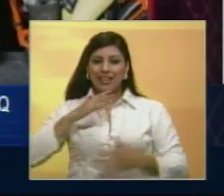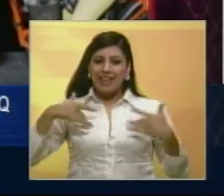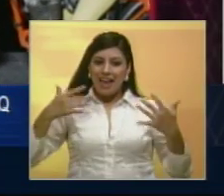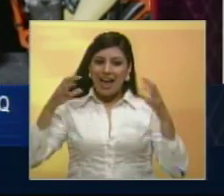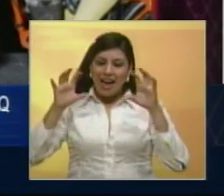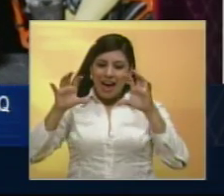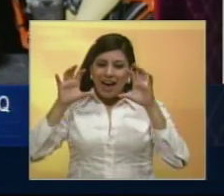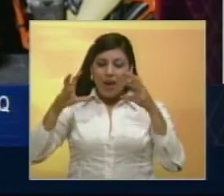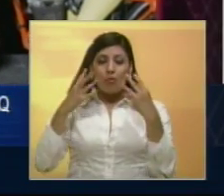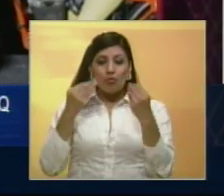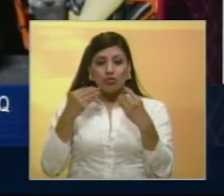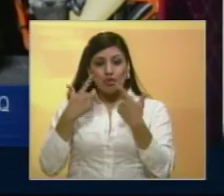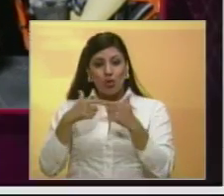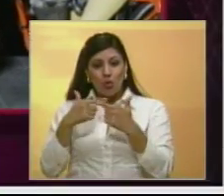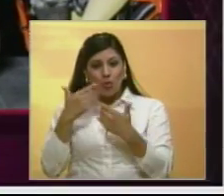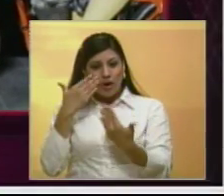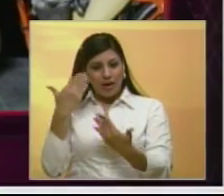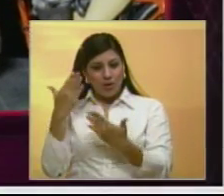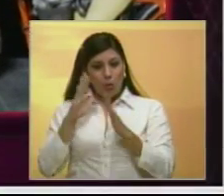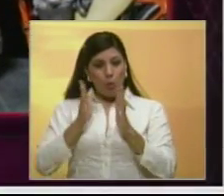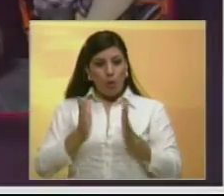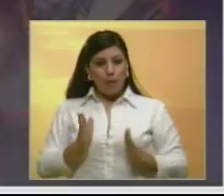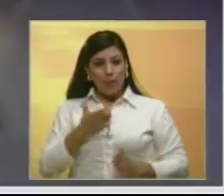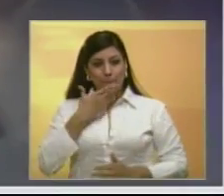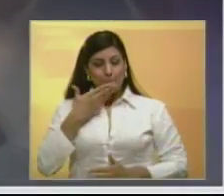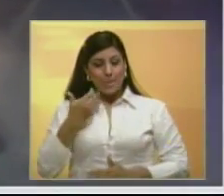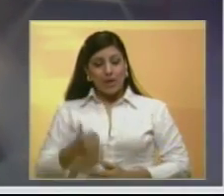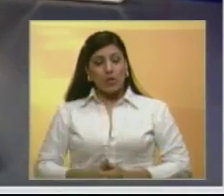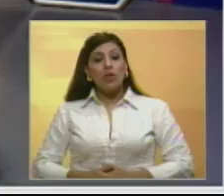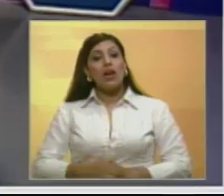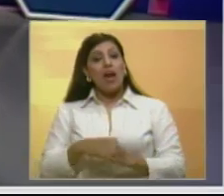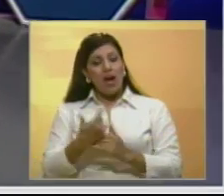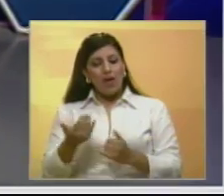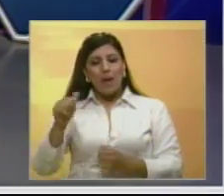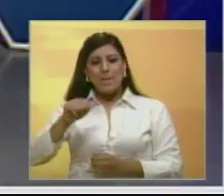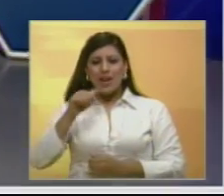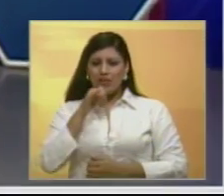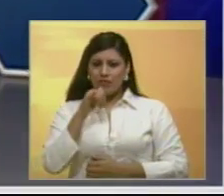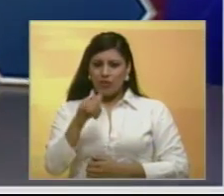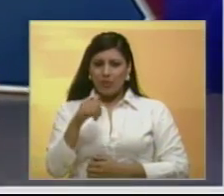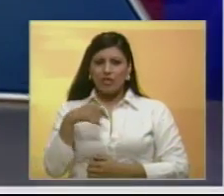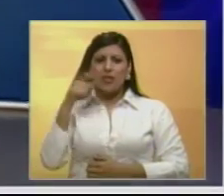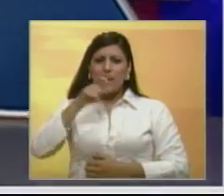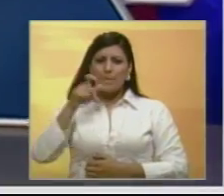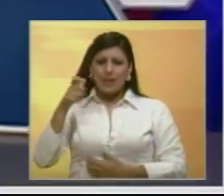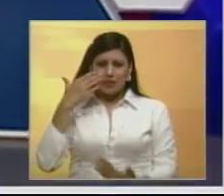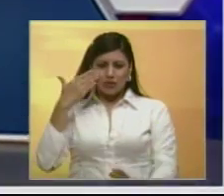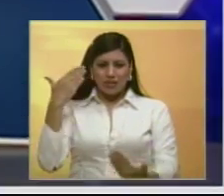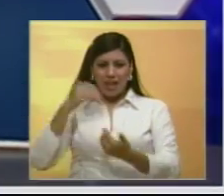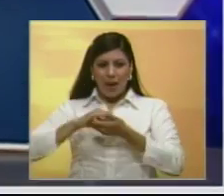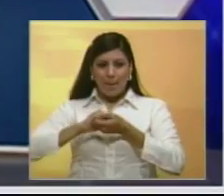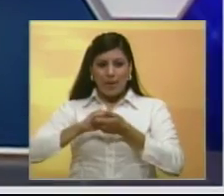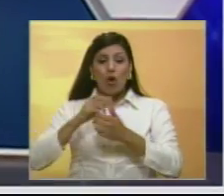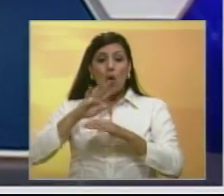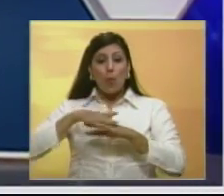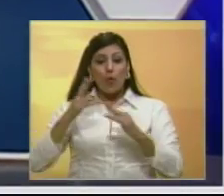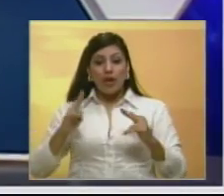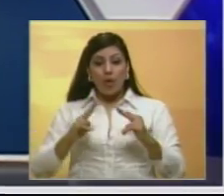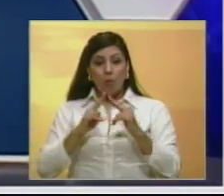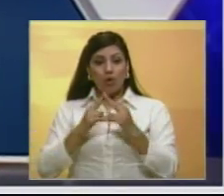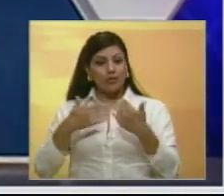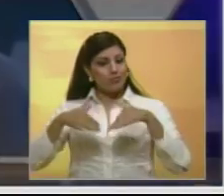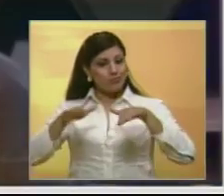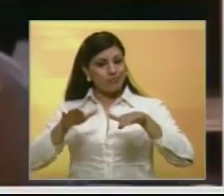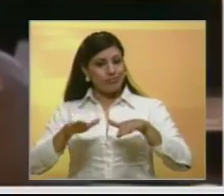divertido en los adelantos de la edición de Cuerpos. Y les tenemos malas noticias a los fanáticos de Friends porque el reencuentro puede